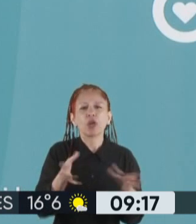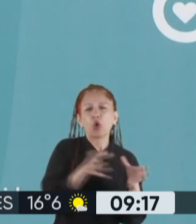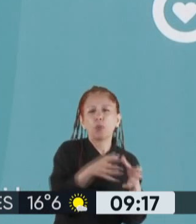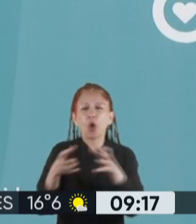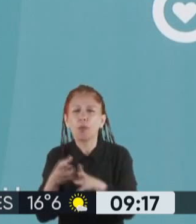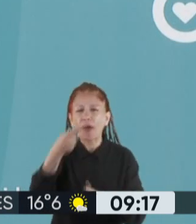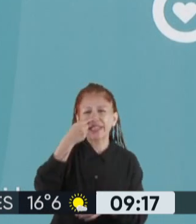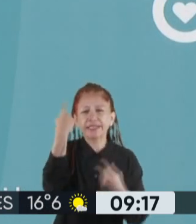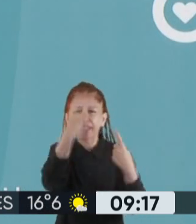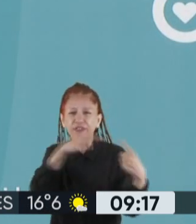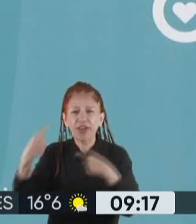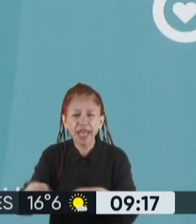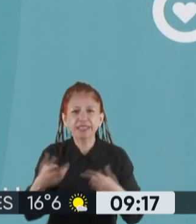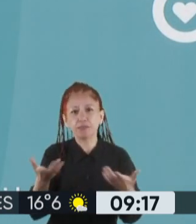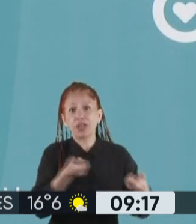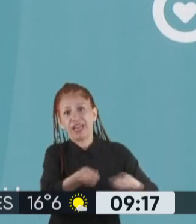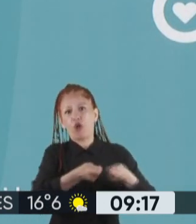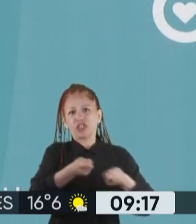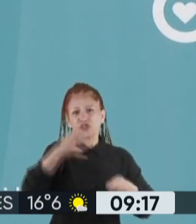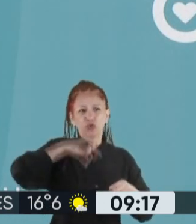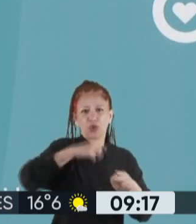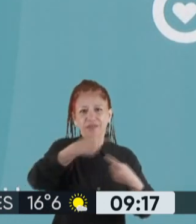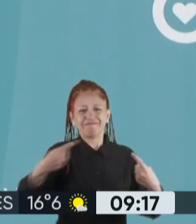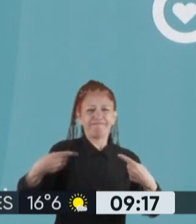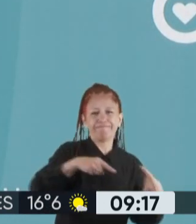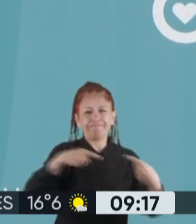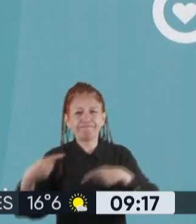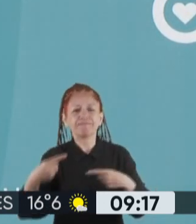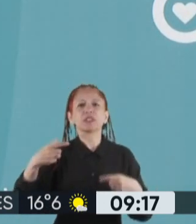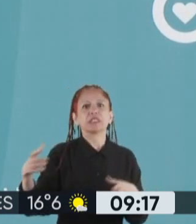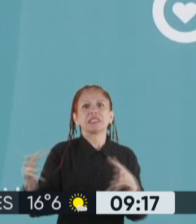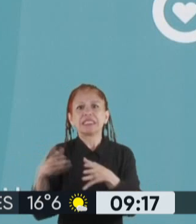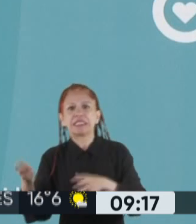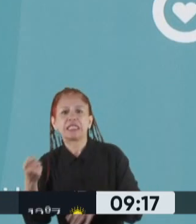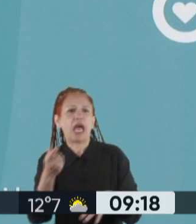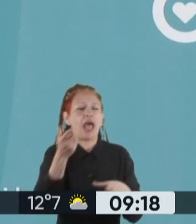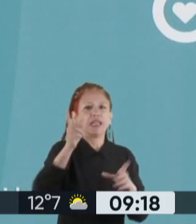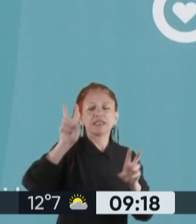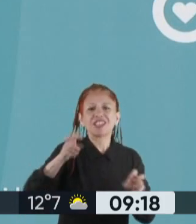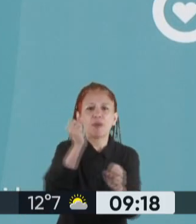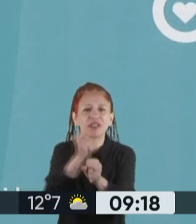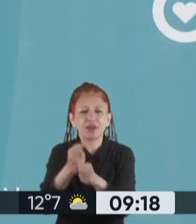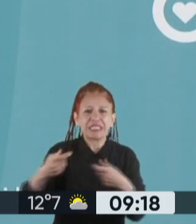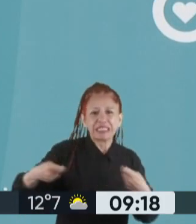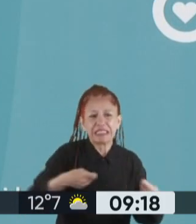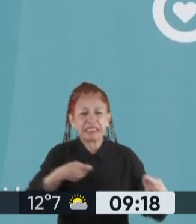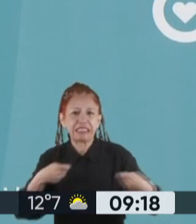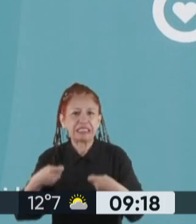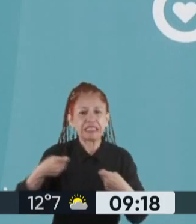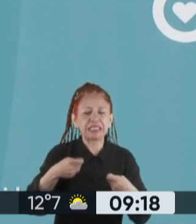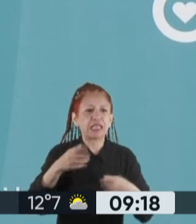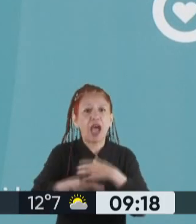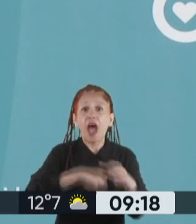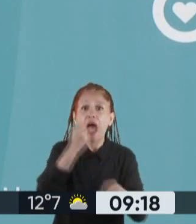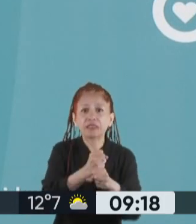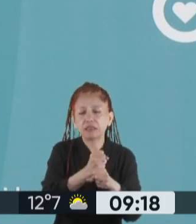los conflictos, en las negociaciones paritarias, en las cuestiones sindicales y laborales, muchas veces llegan a un punto en el cual incomodan